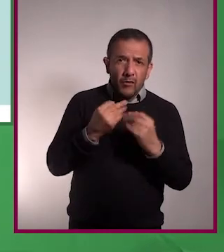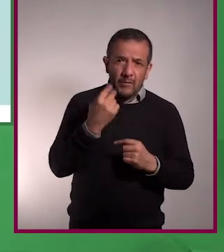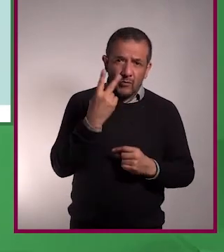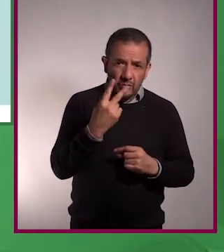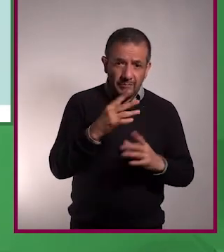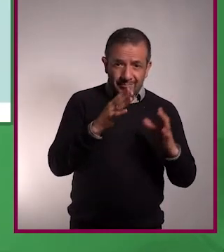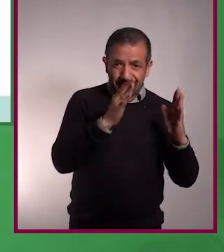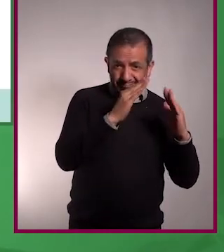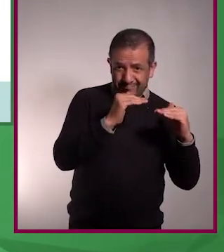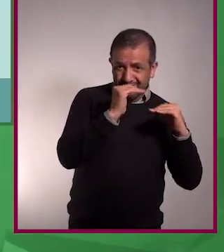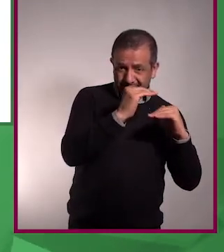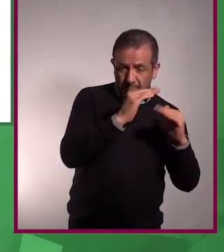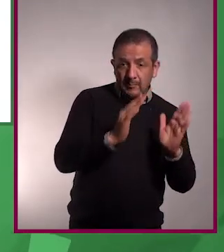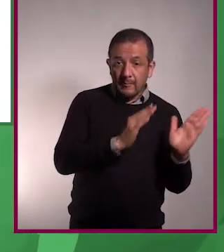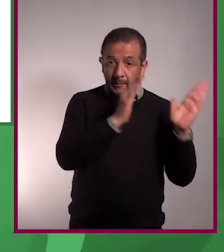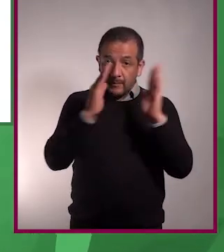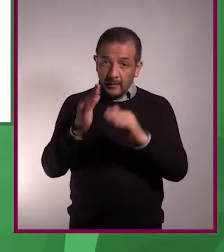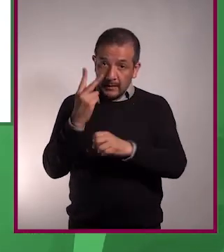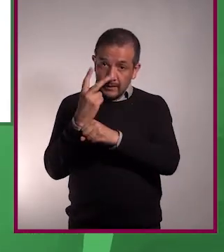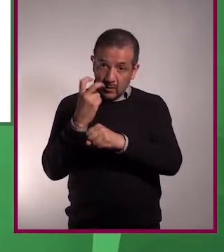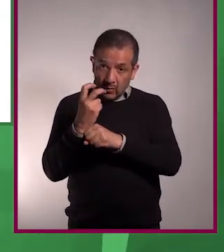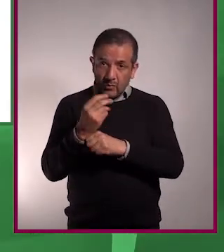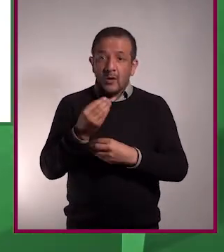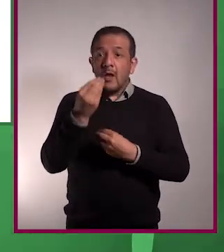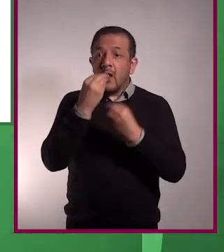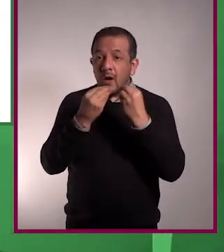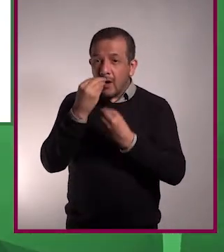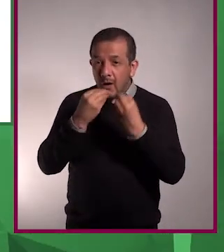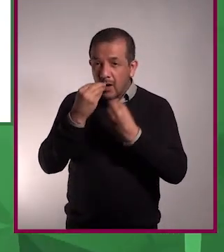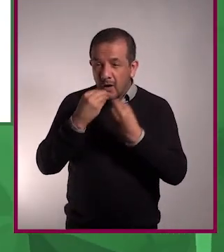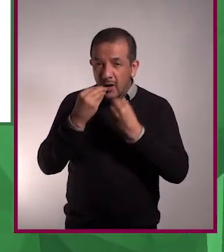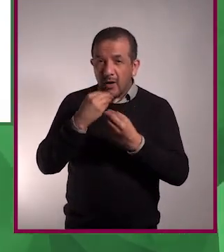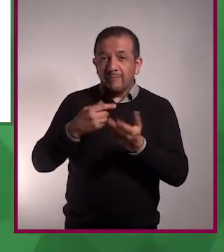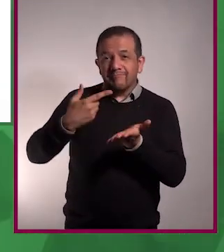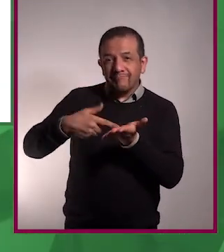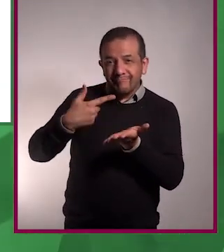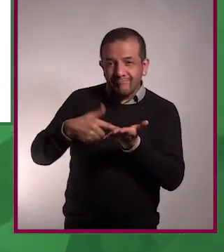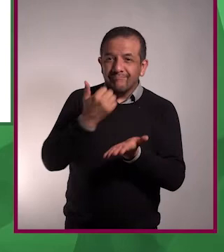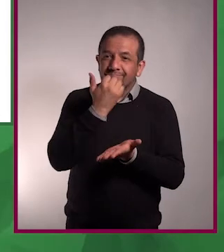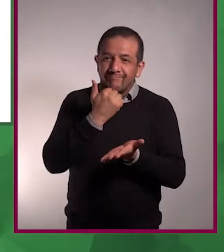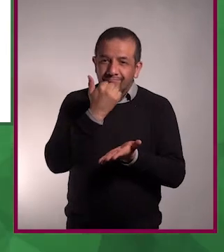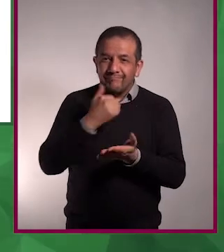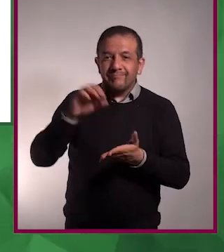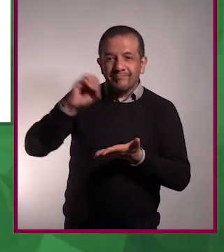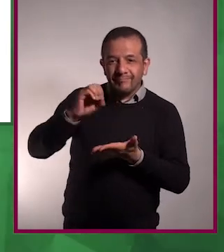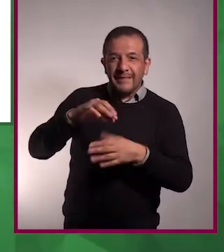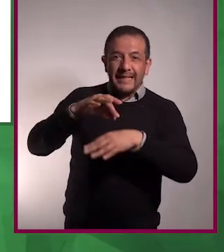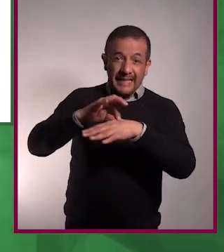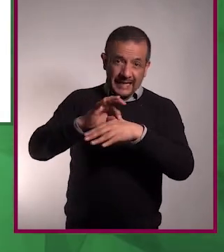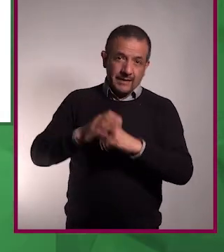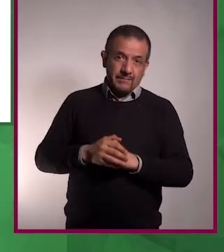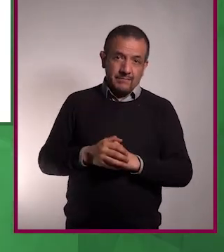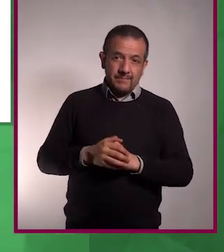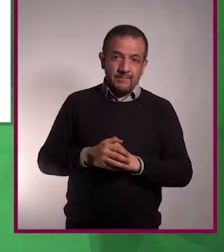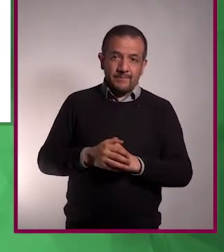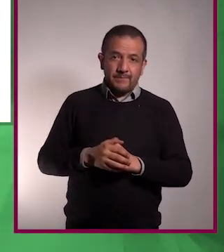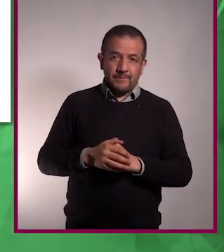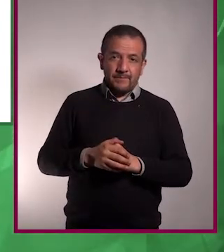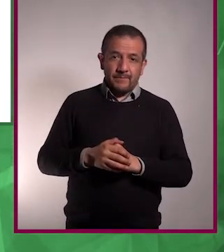2. Segundo límite: nuestra alimentación es demasiado rica en materias grasas, azúcar, sal y